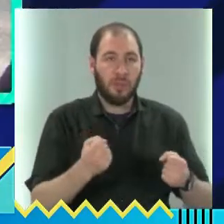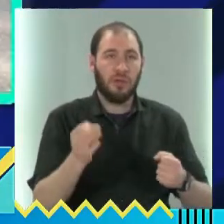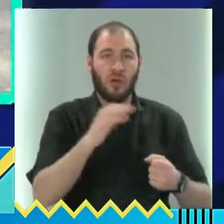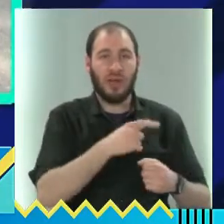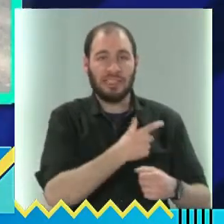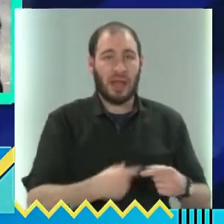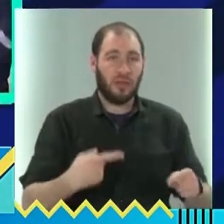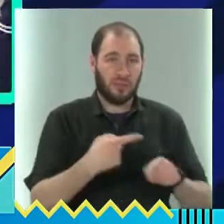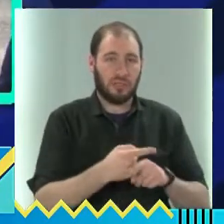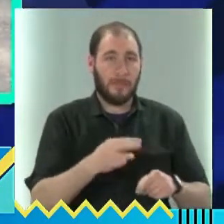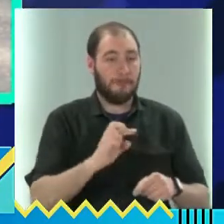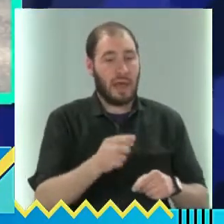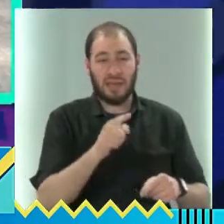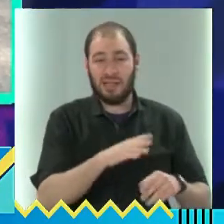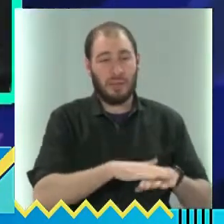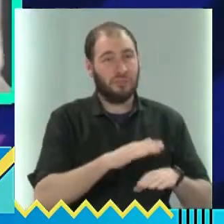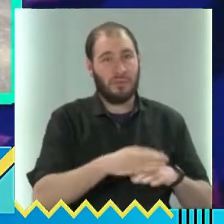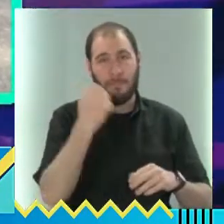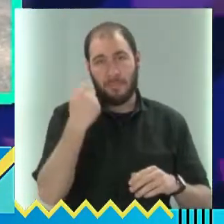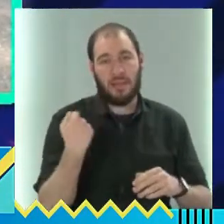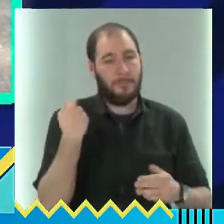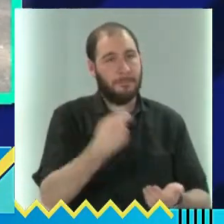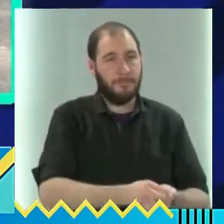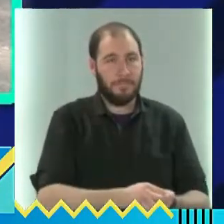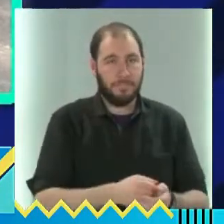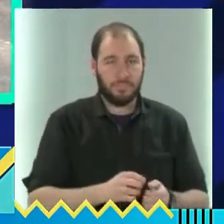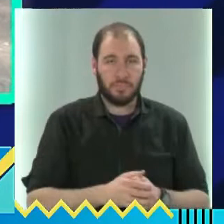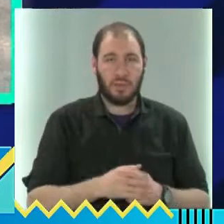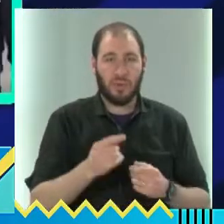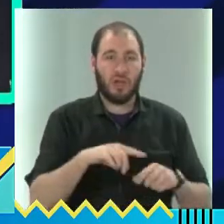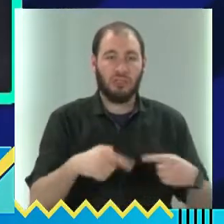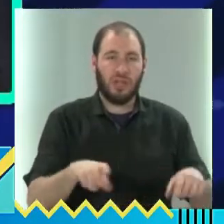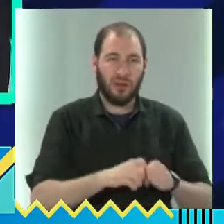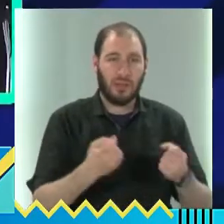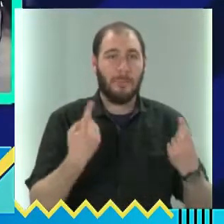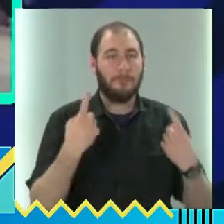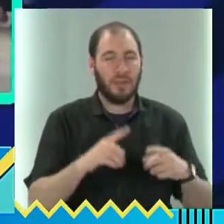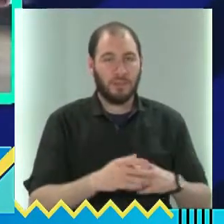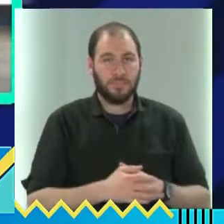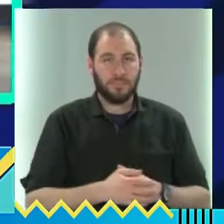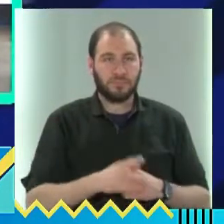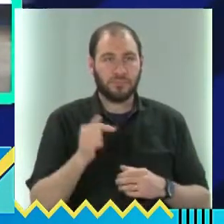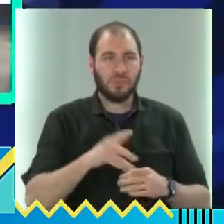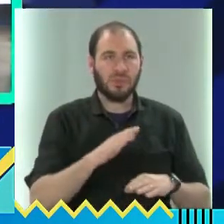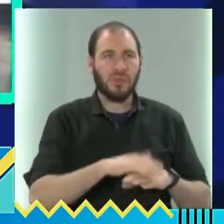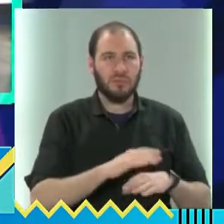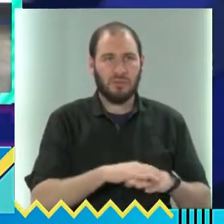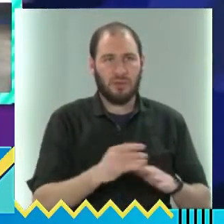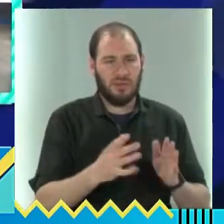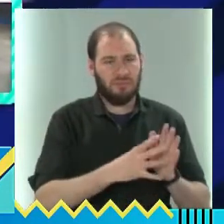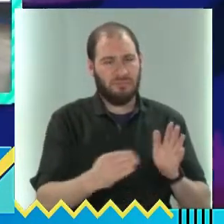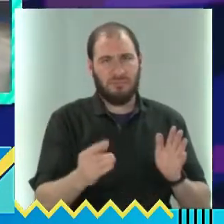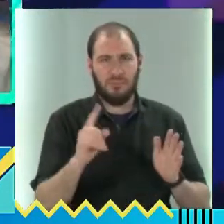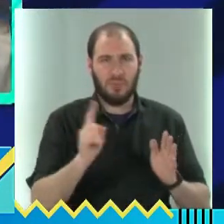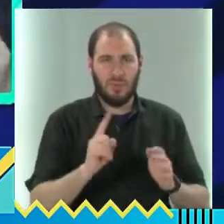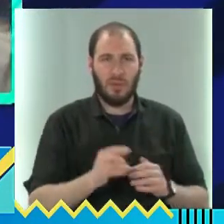hecho al Estado, el padre deberá responder económicamente en principio por el daño, pero no, esto de la responsabilidad refleja, como